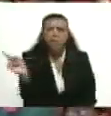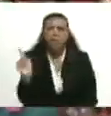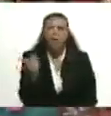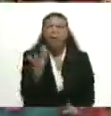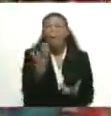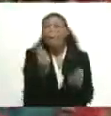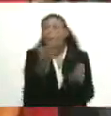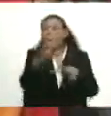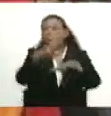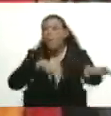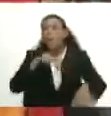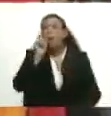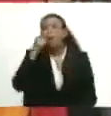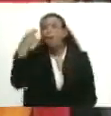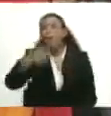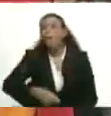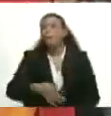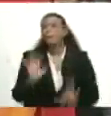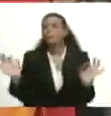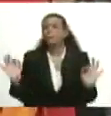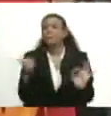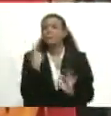Puro hombre lo que había en la marcha.